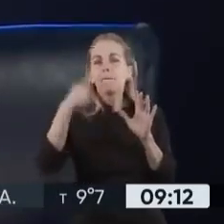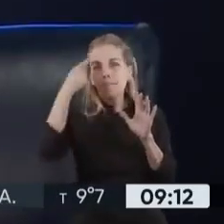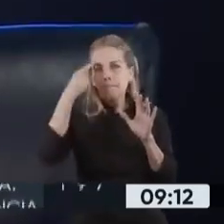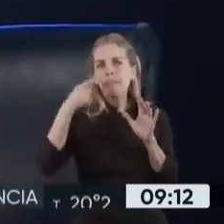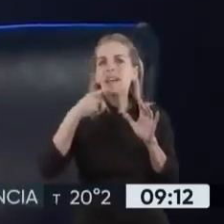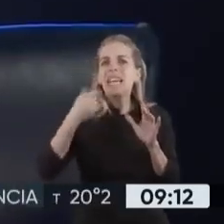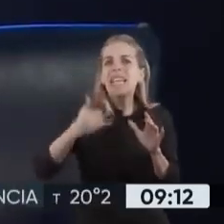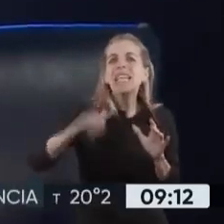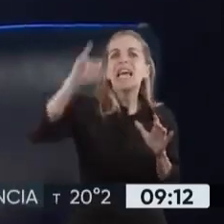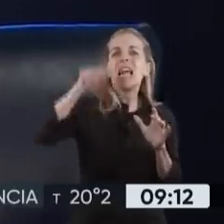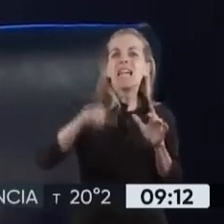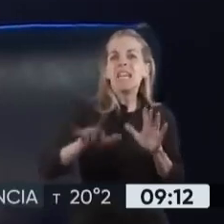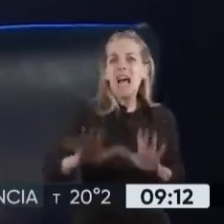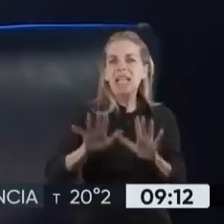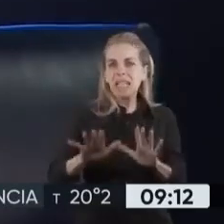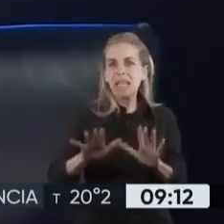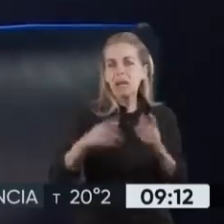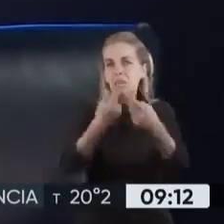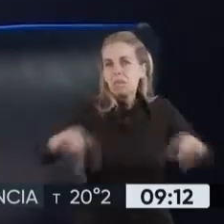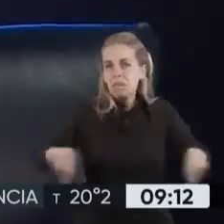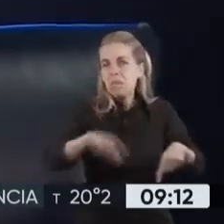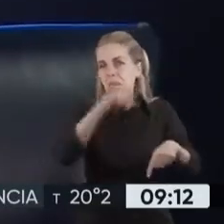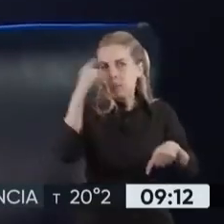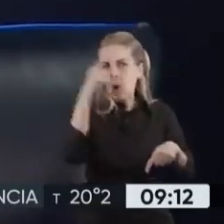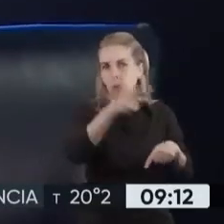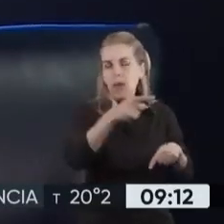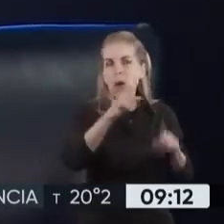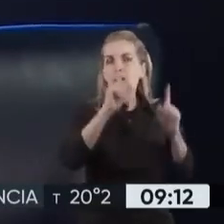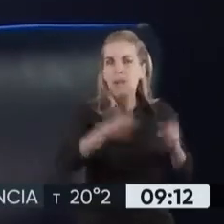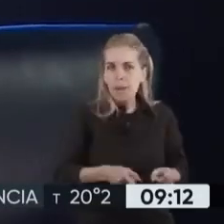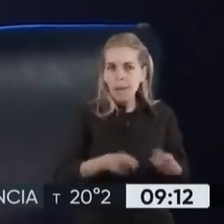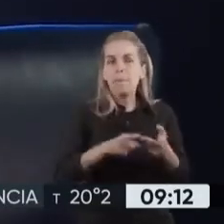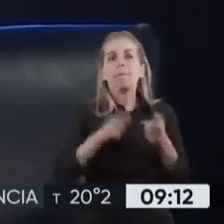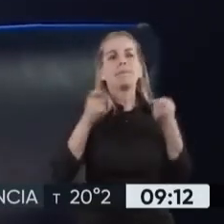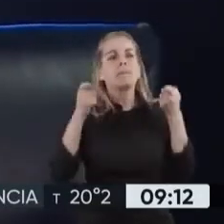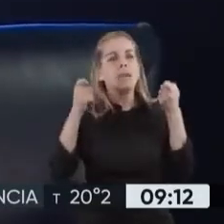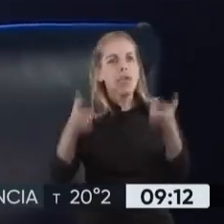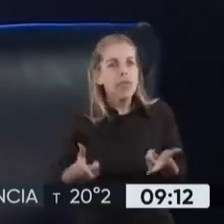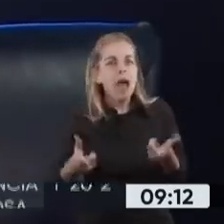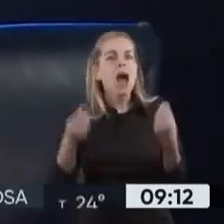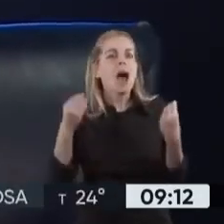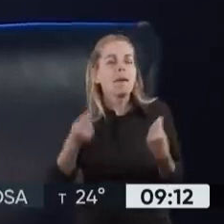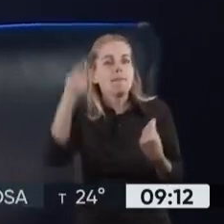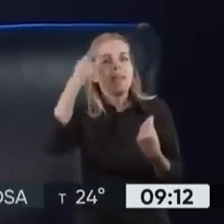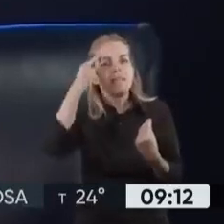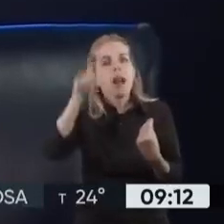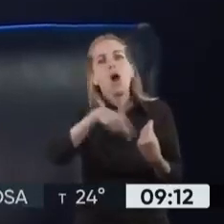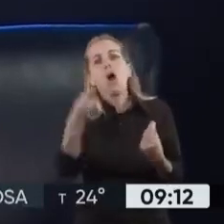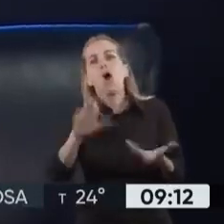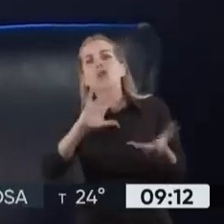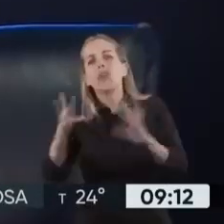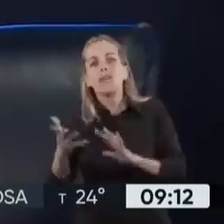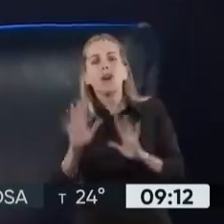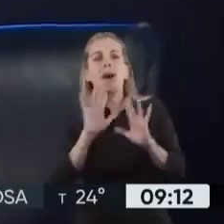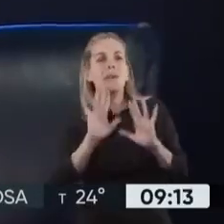con los instrumentos del sector público nacional a la vez también vamos a ofrecer otros tipos de instrumentos que le permitan